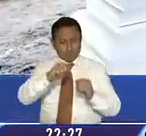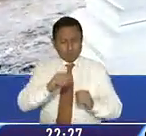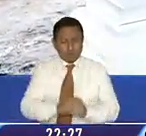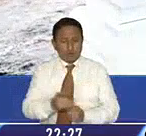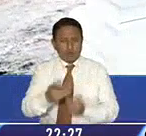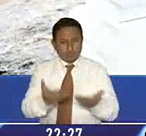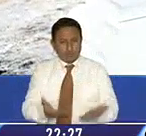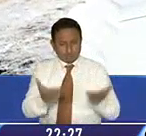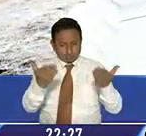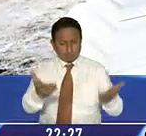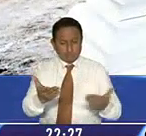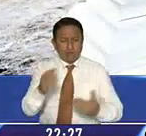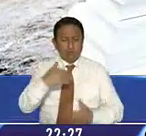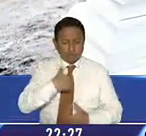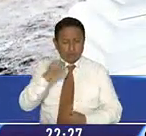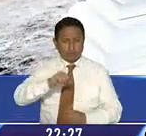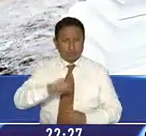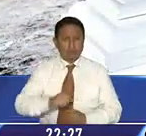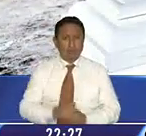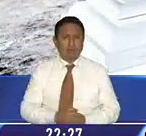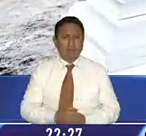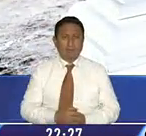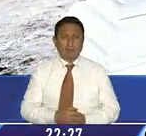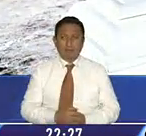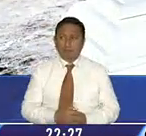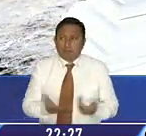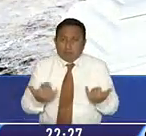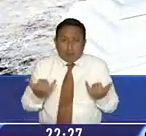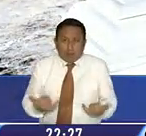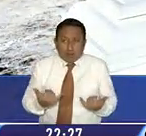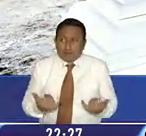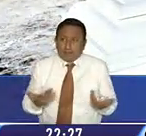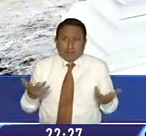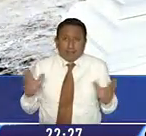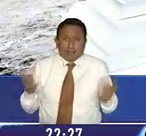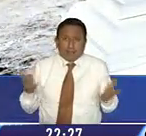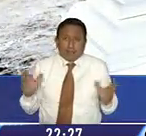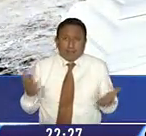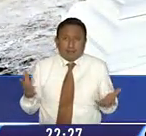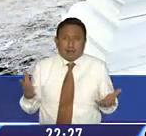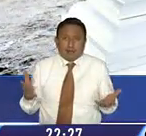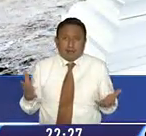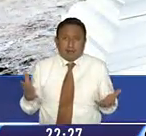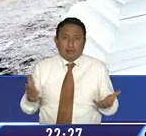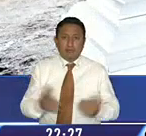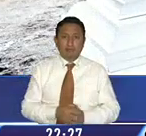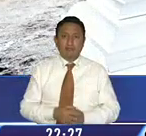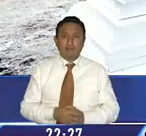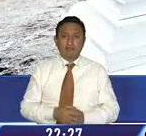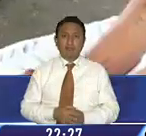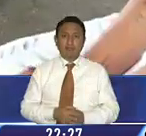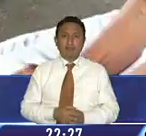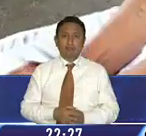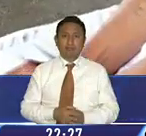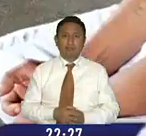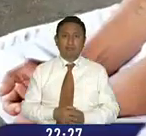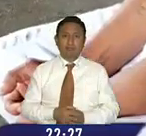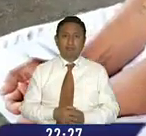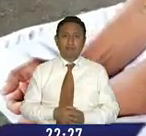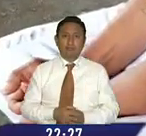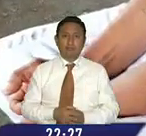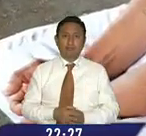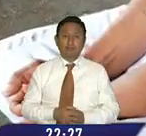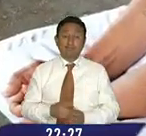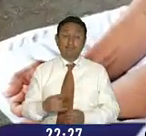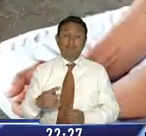el pueblo de nosotros, vamos a estar aquí. Pero nada, en el momento que más necesita, no se solidarizan. Esta es